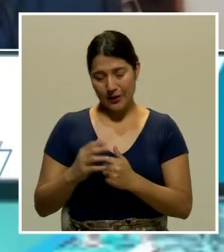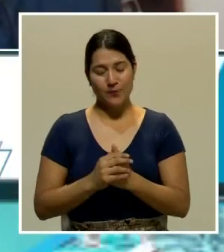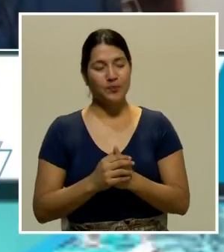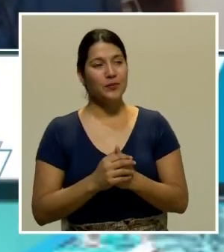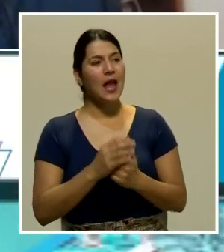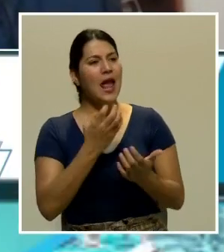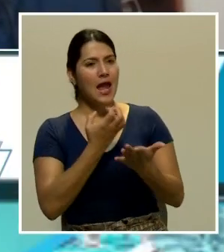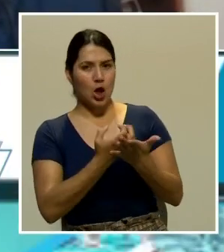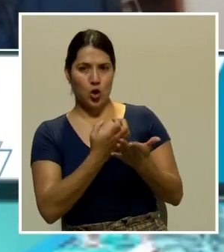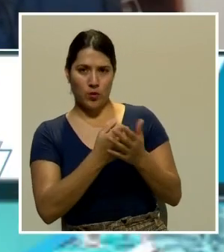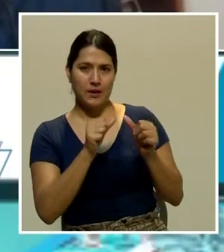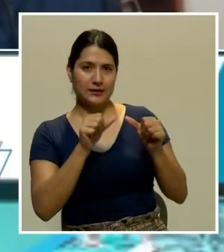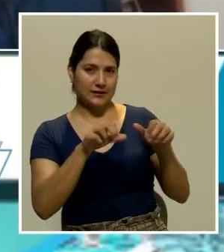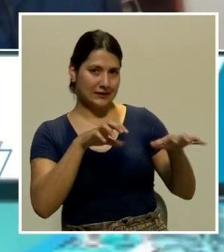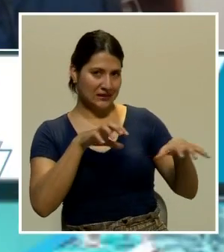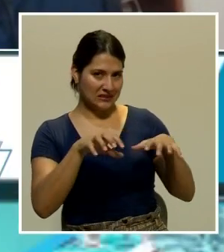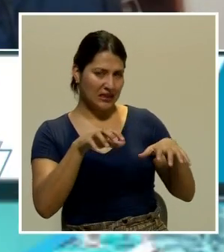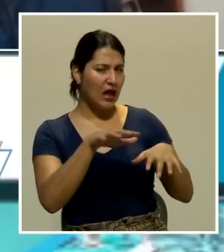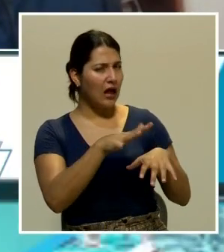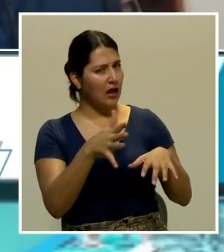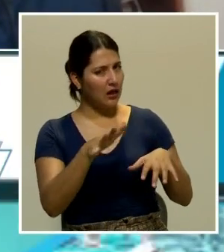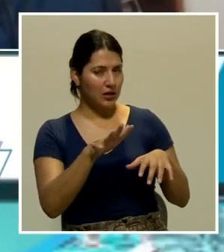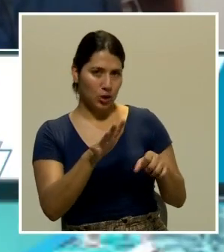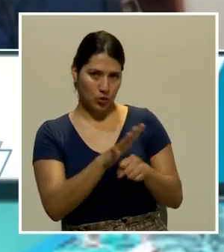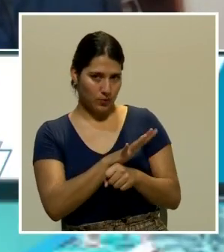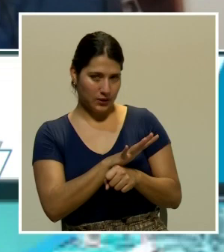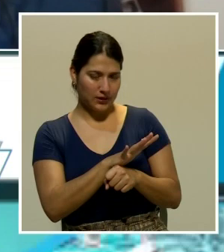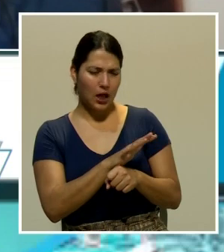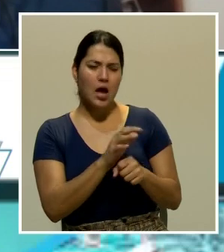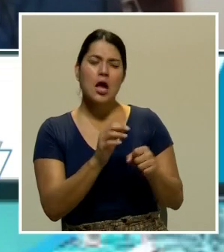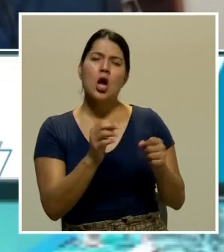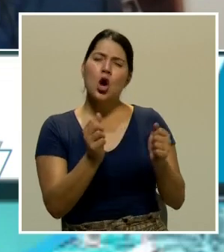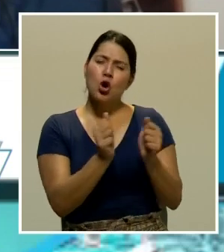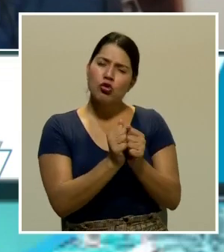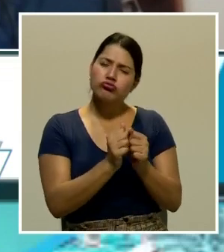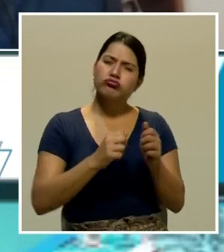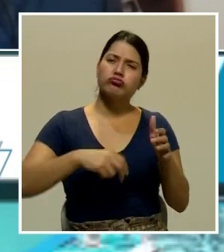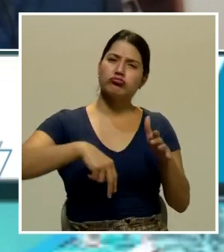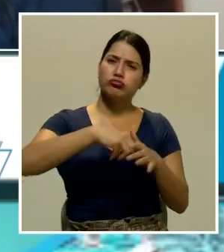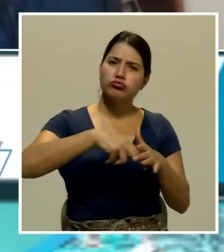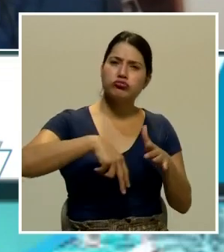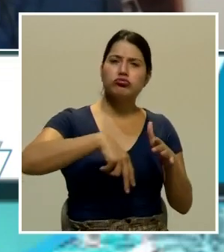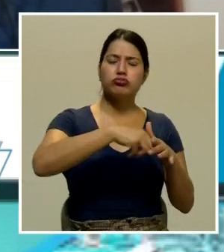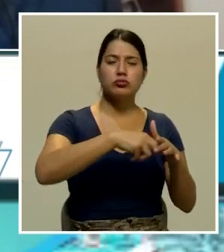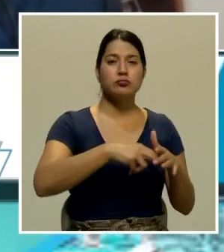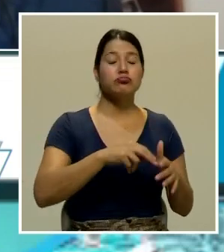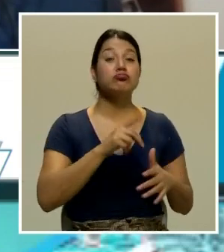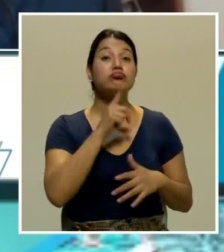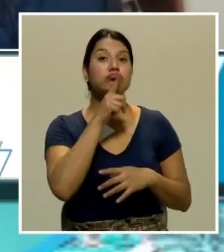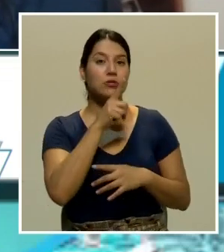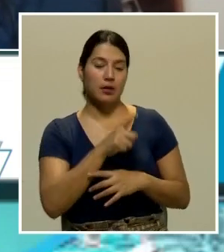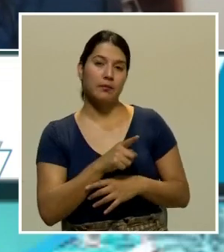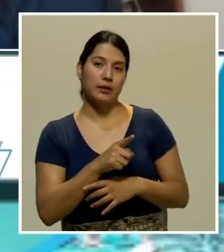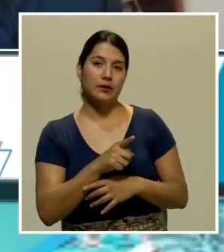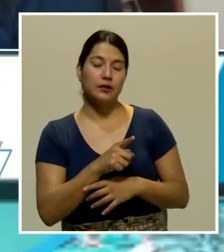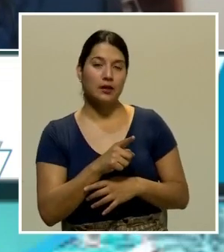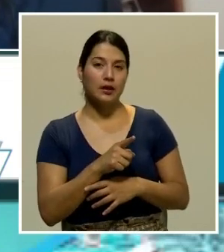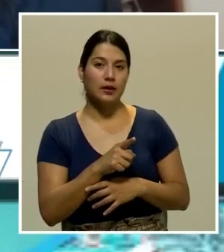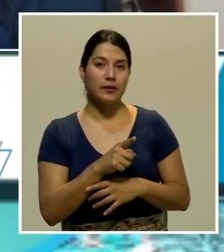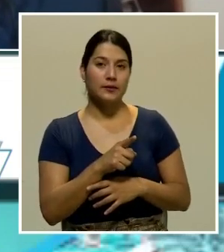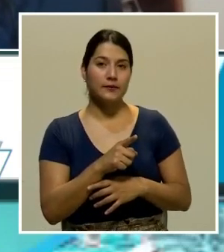seguido funcionando parcialmente, con muchas dificultades. Es cierto de que